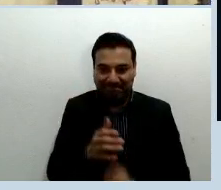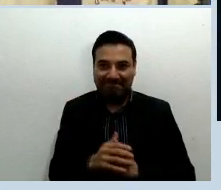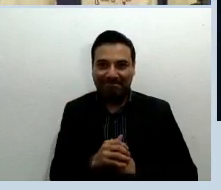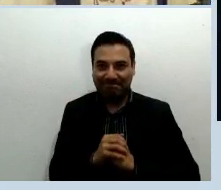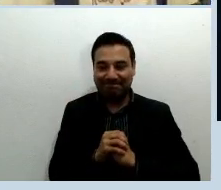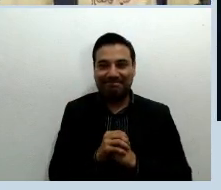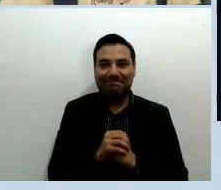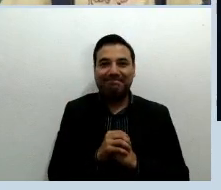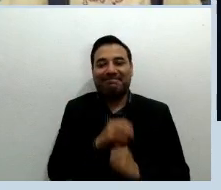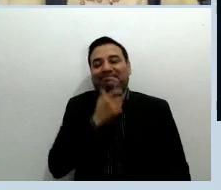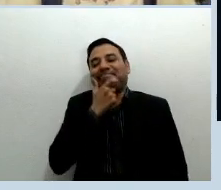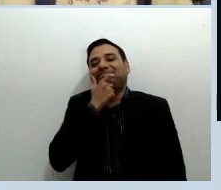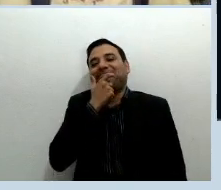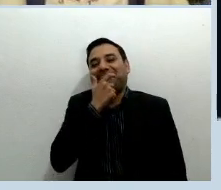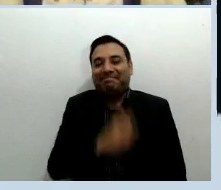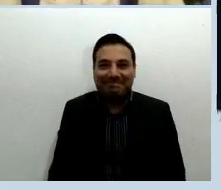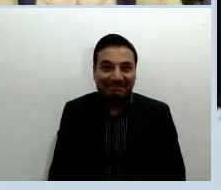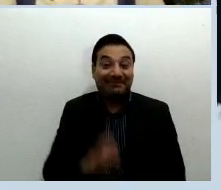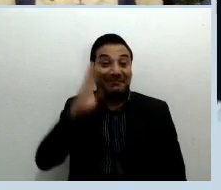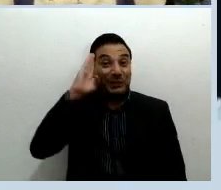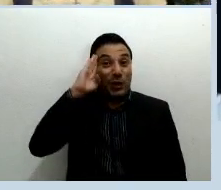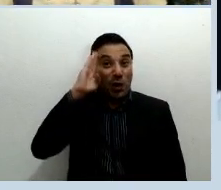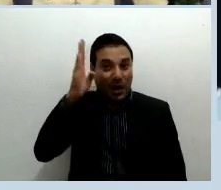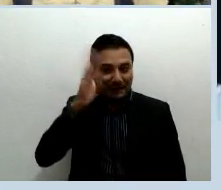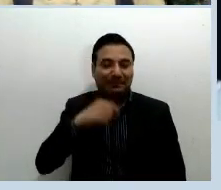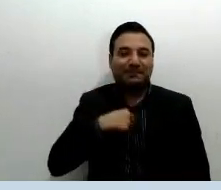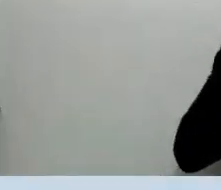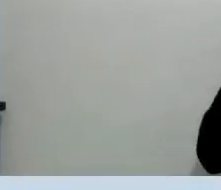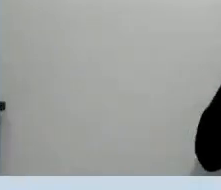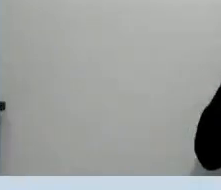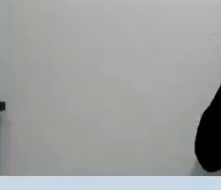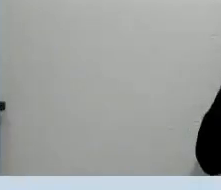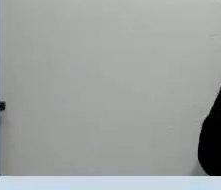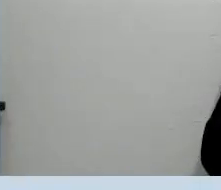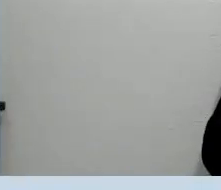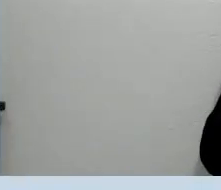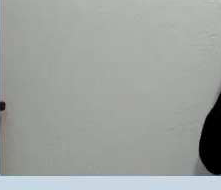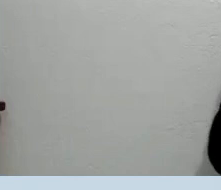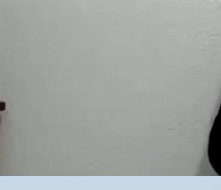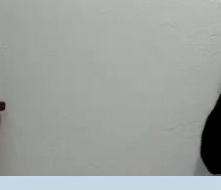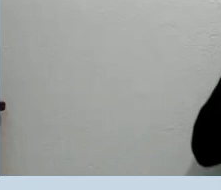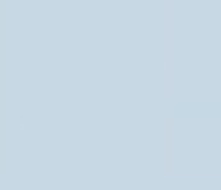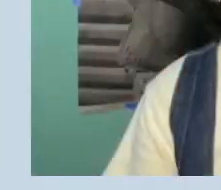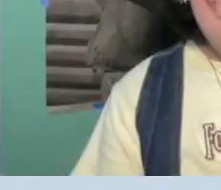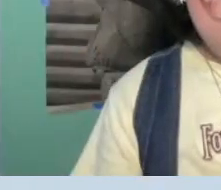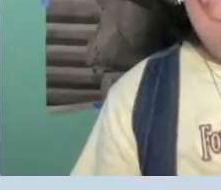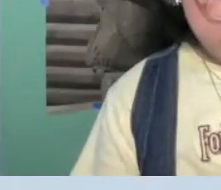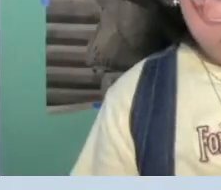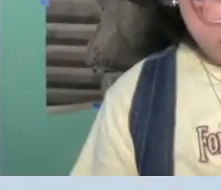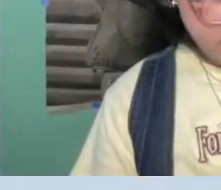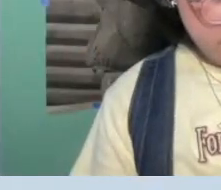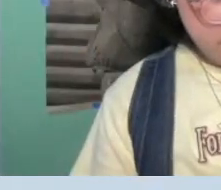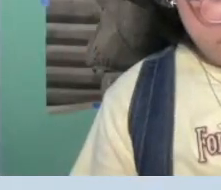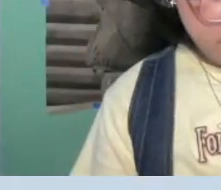hania Hola Yo soy hania han para para la